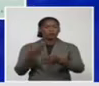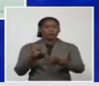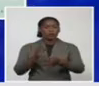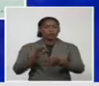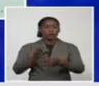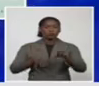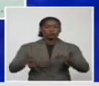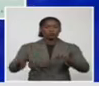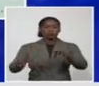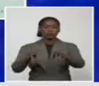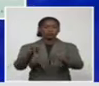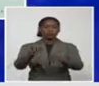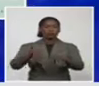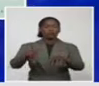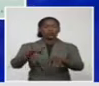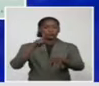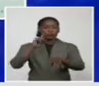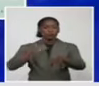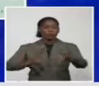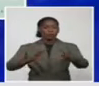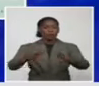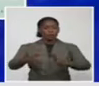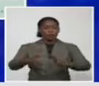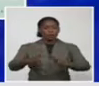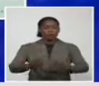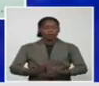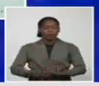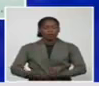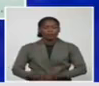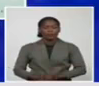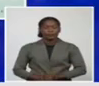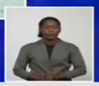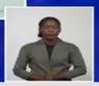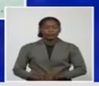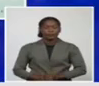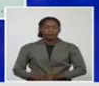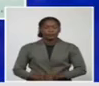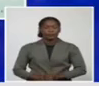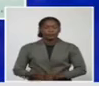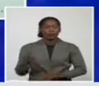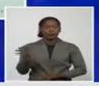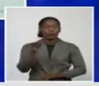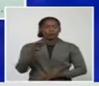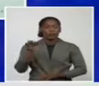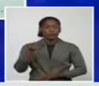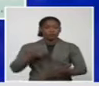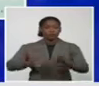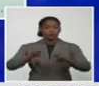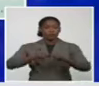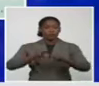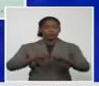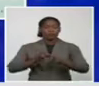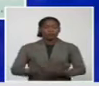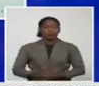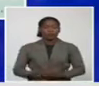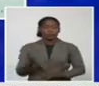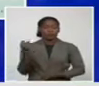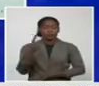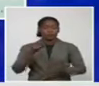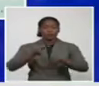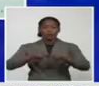territorios también presentan una cifra elevada. Por municipio, Habana Vieja con